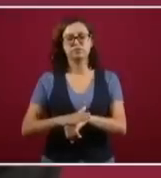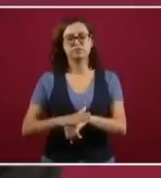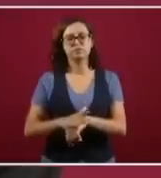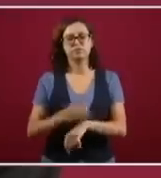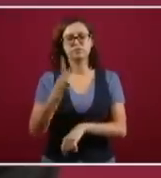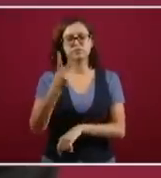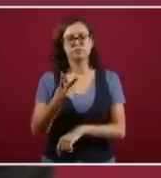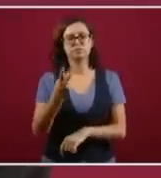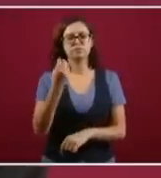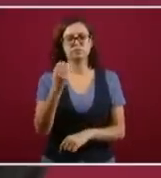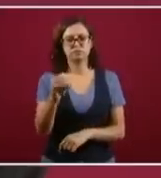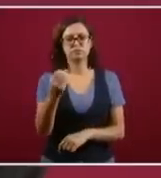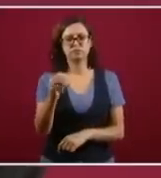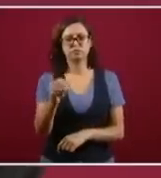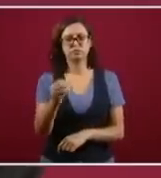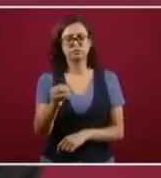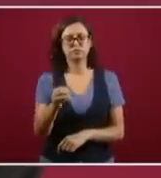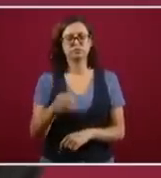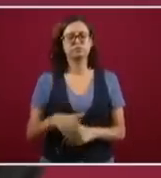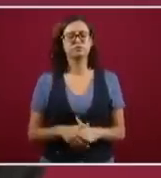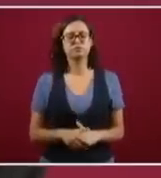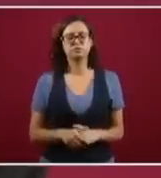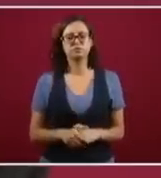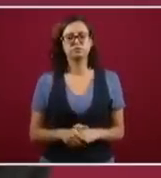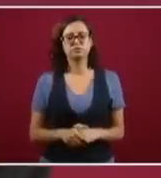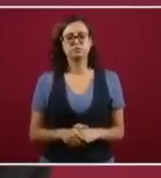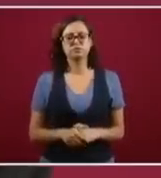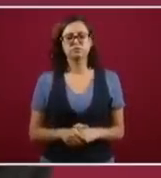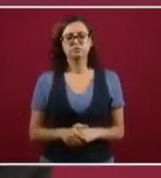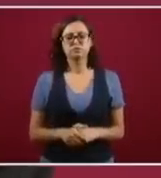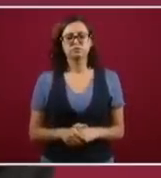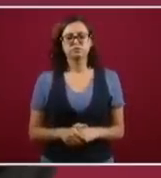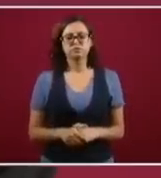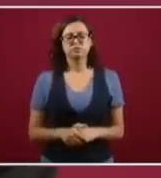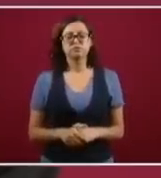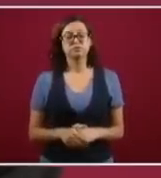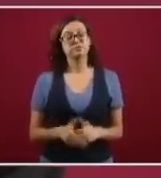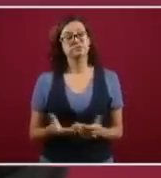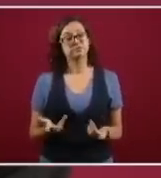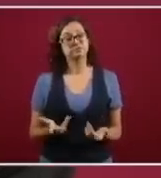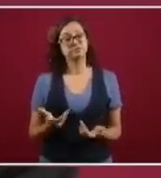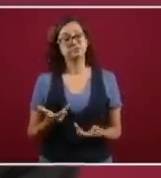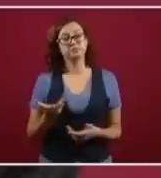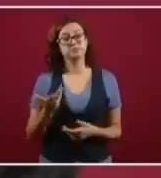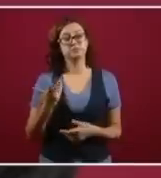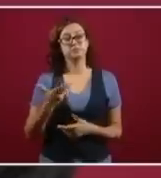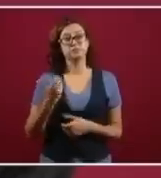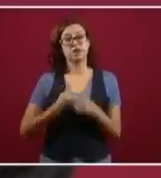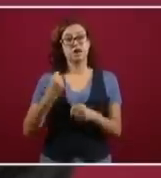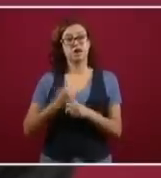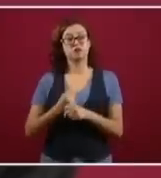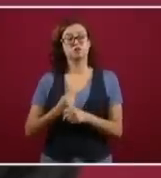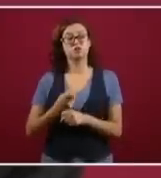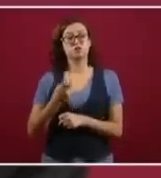el 2 de octubre, la represión del 2 de octubre del